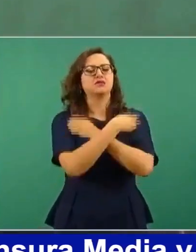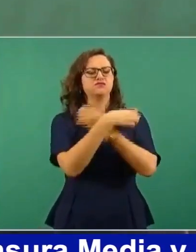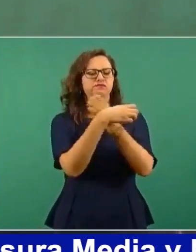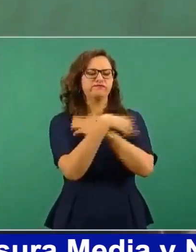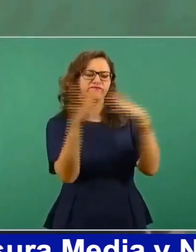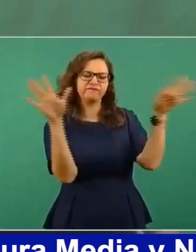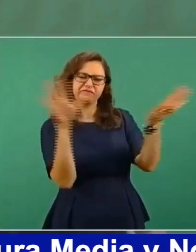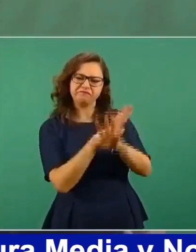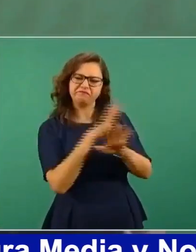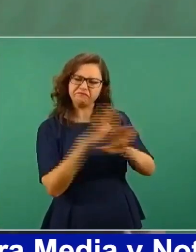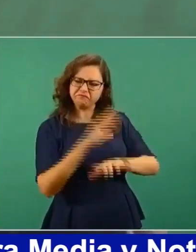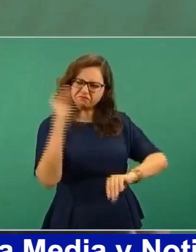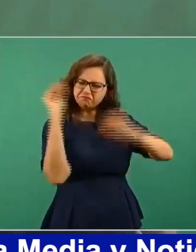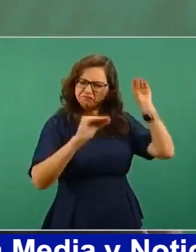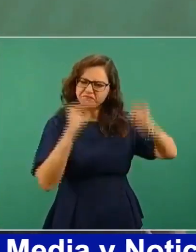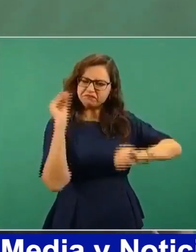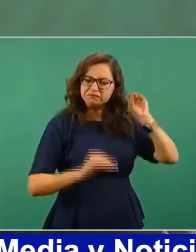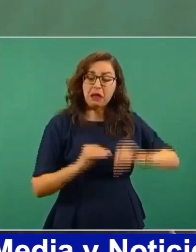abiertamente